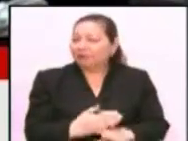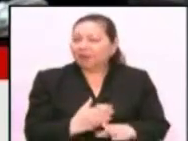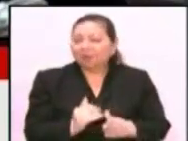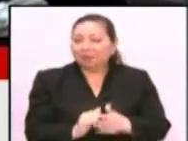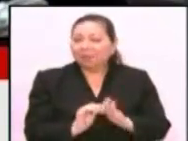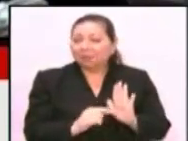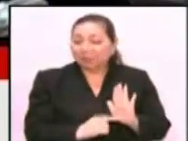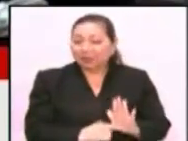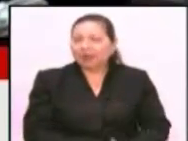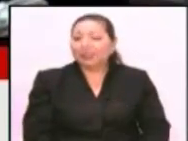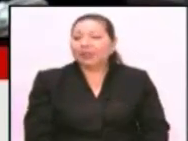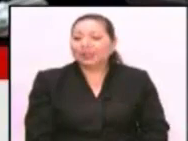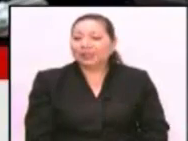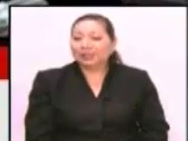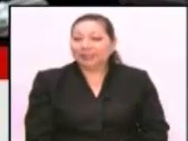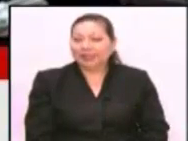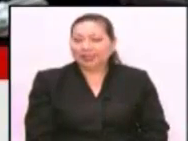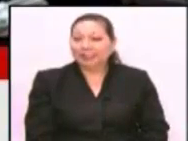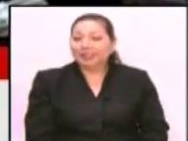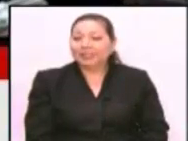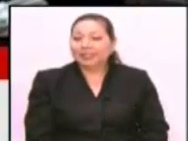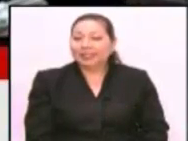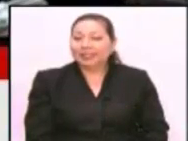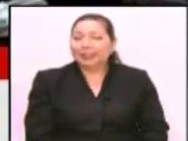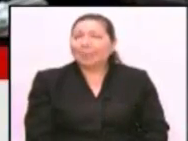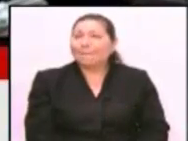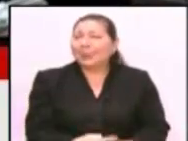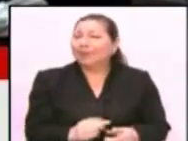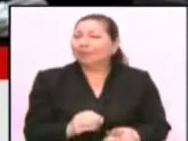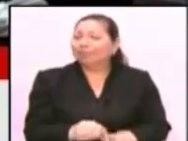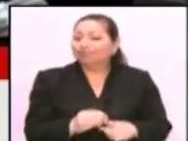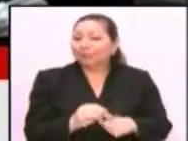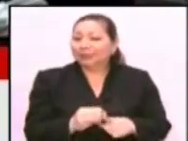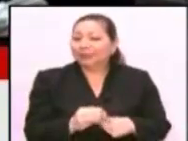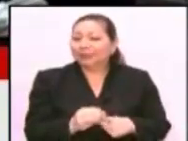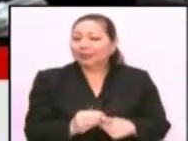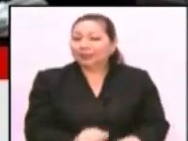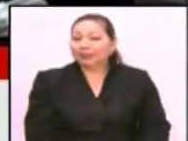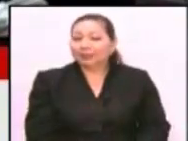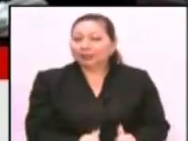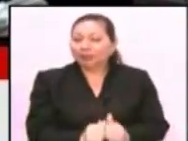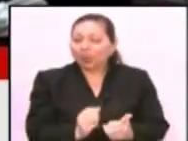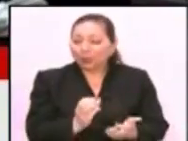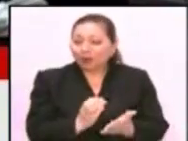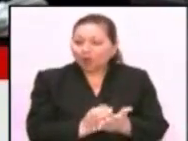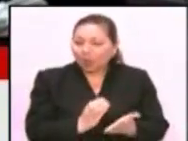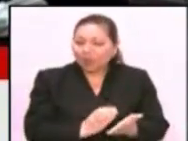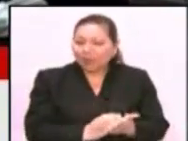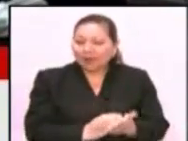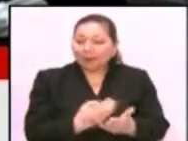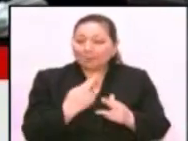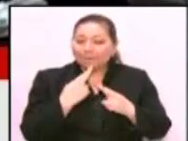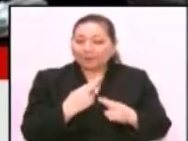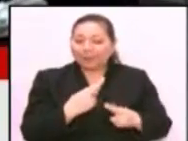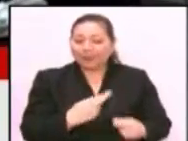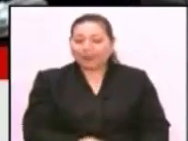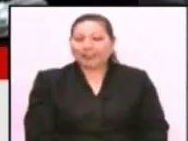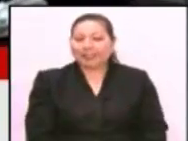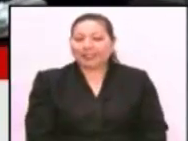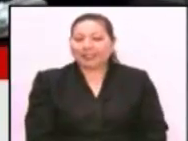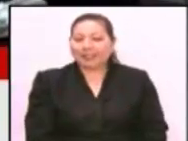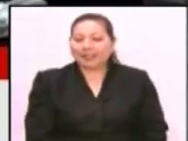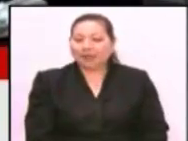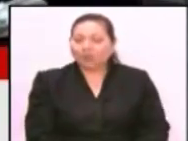esto lo voy a pasar muy brevemente para pasar ya al mecanismo, pero principalmente diseñamos contratos de financiamiento por resultados